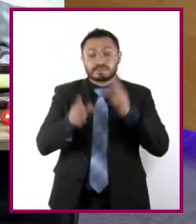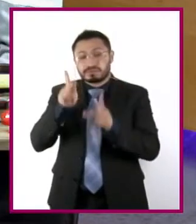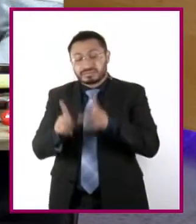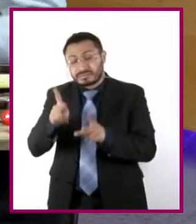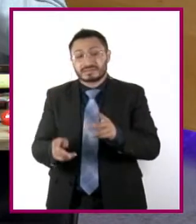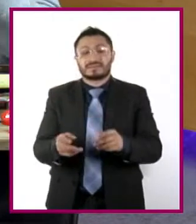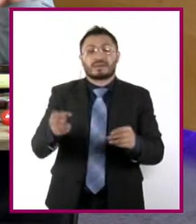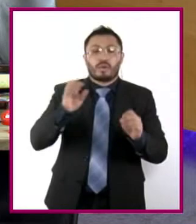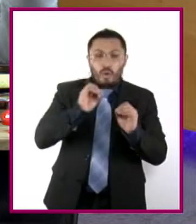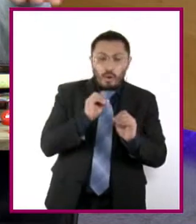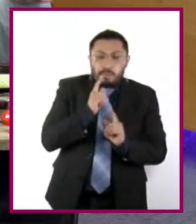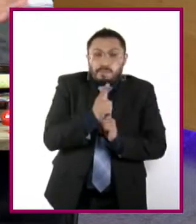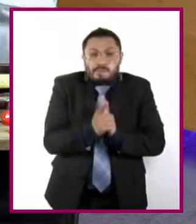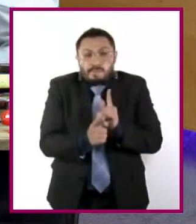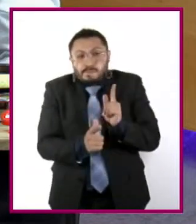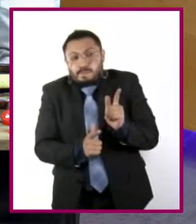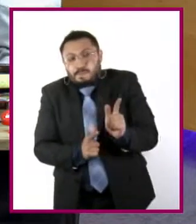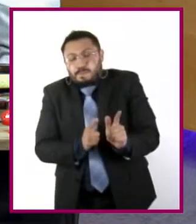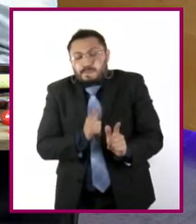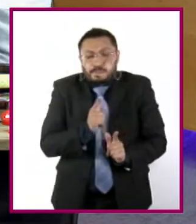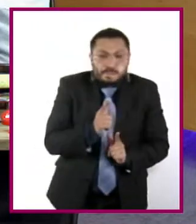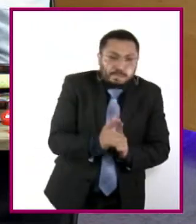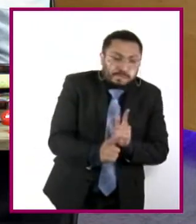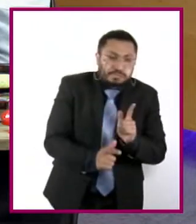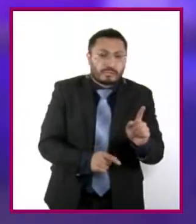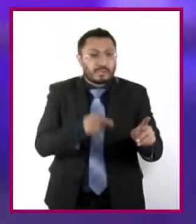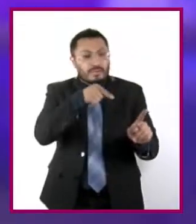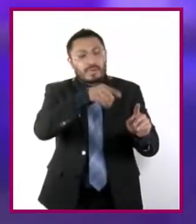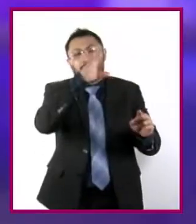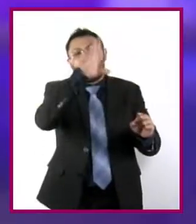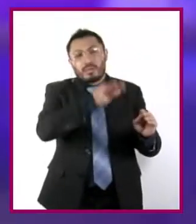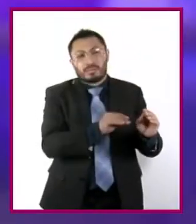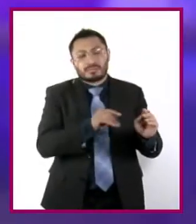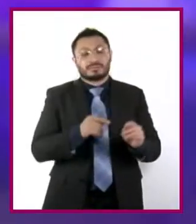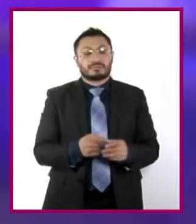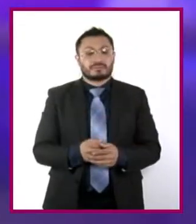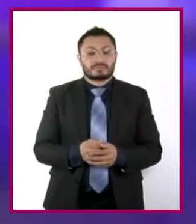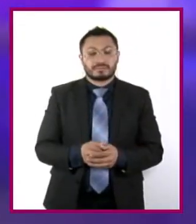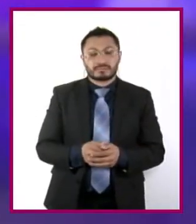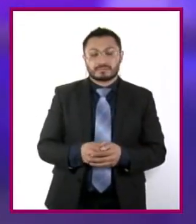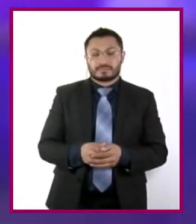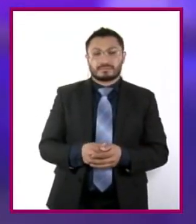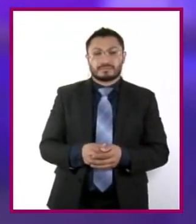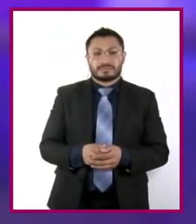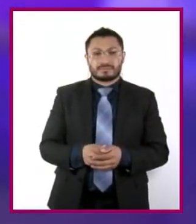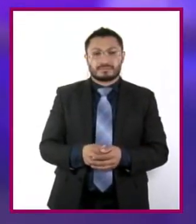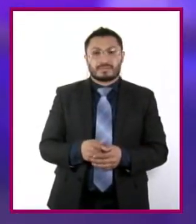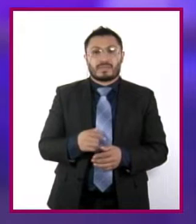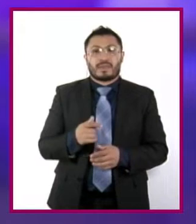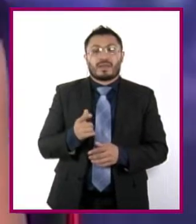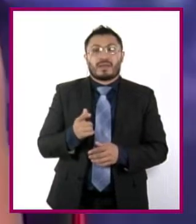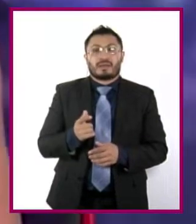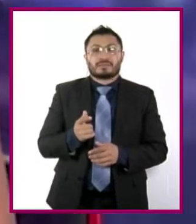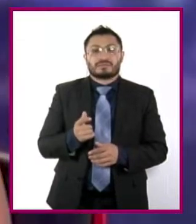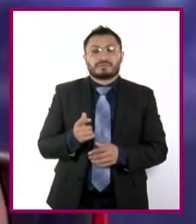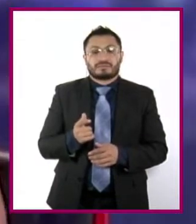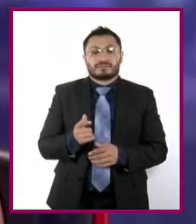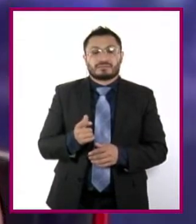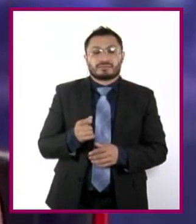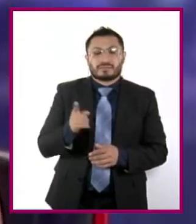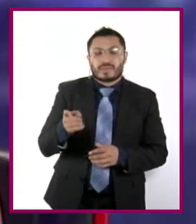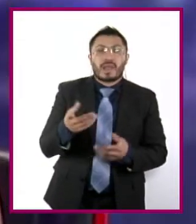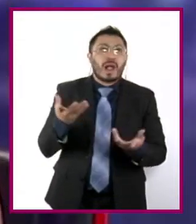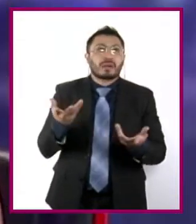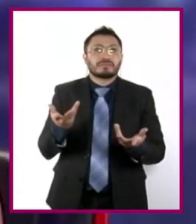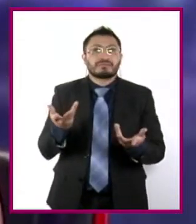ellos responde mucho después de que el otro ha terminado de hablar. I think more power to you as far as I'm concerned. So you haven't sat